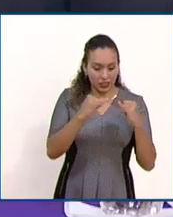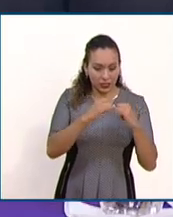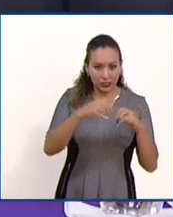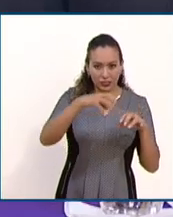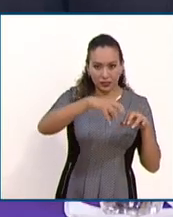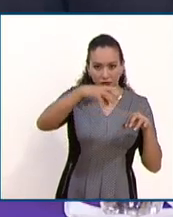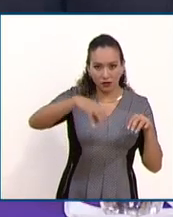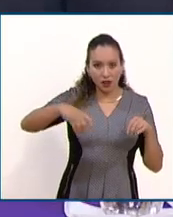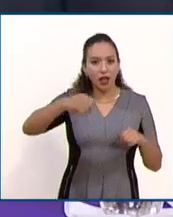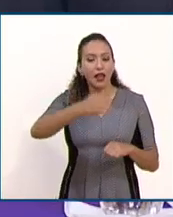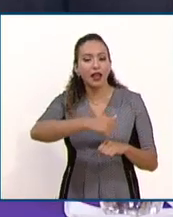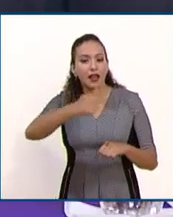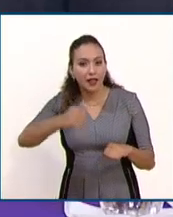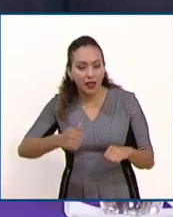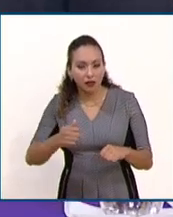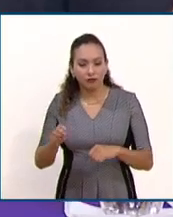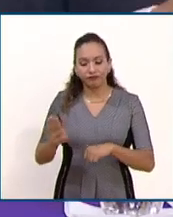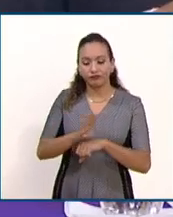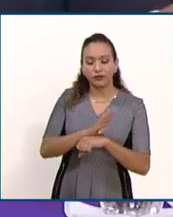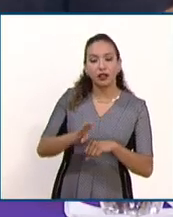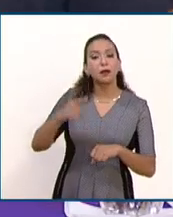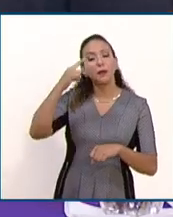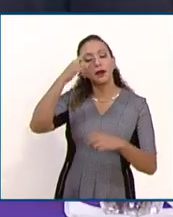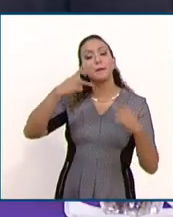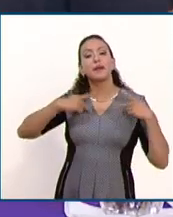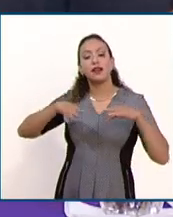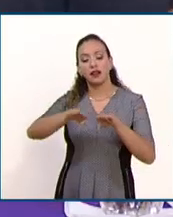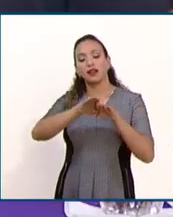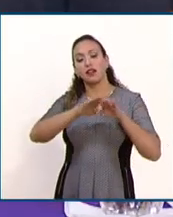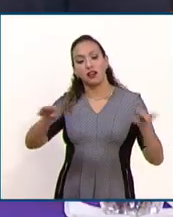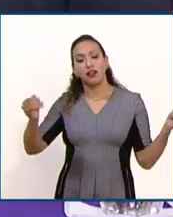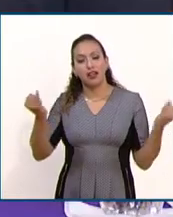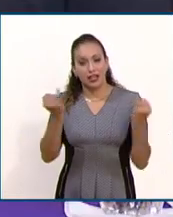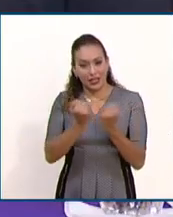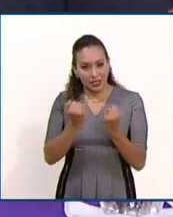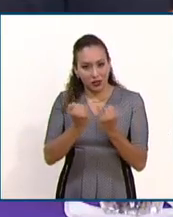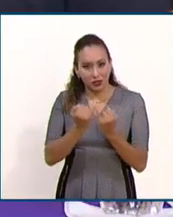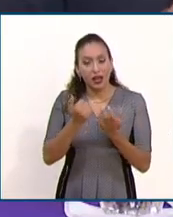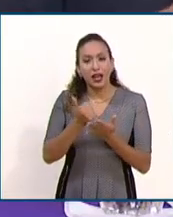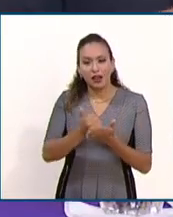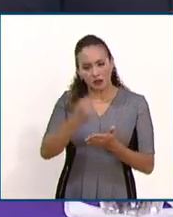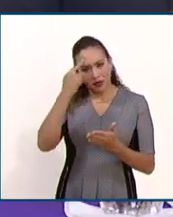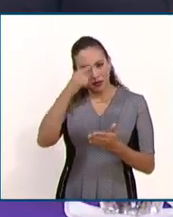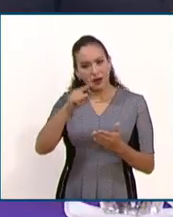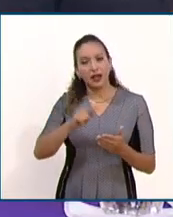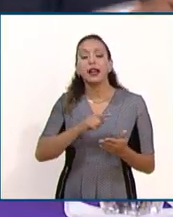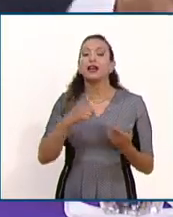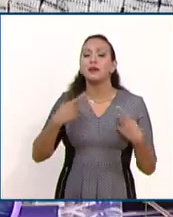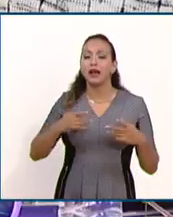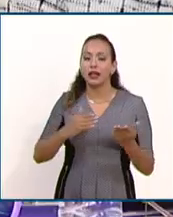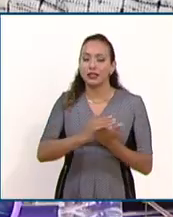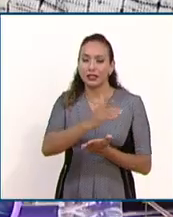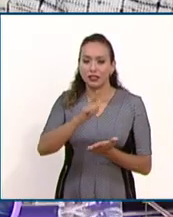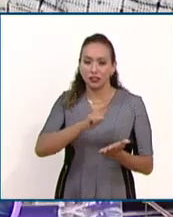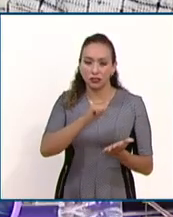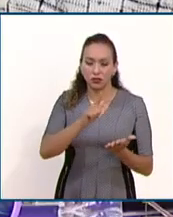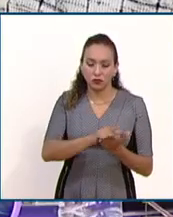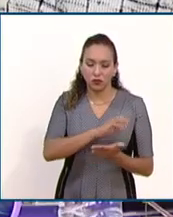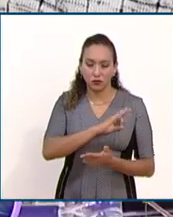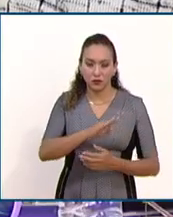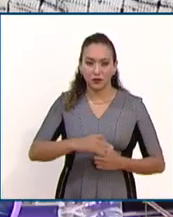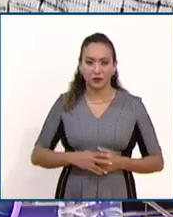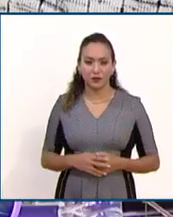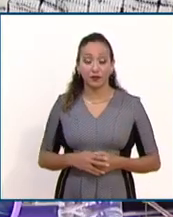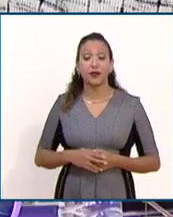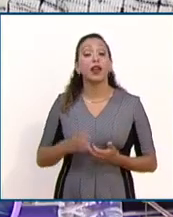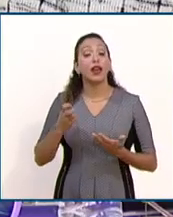brindan certeza democrática y promueven la consolidación del Estado de Derecho. Dará certeza a los